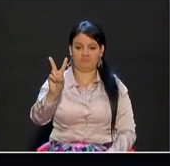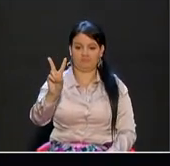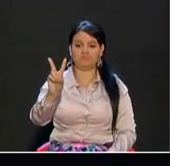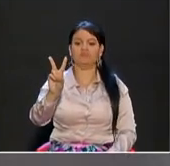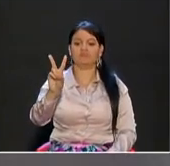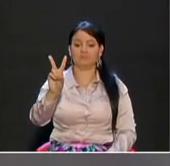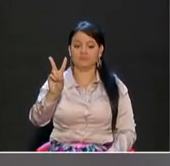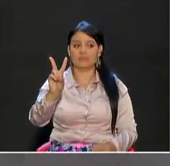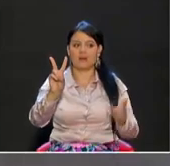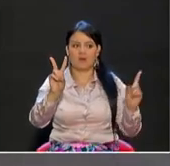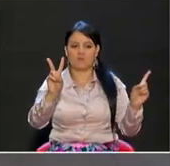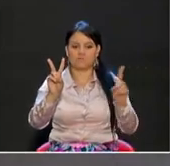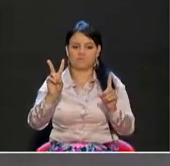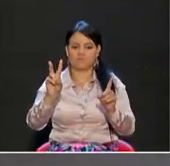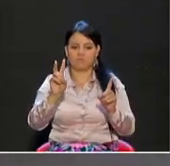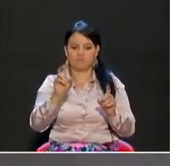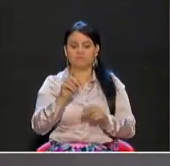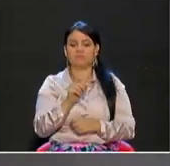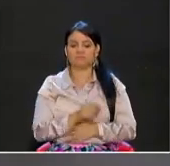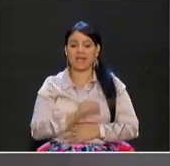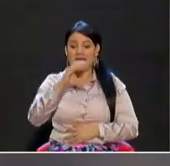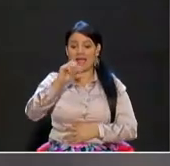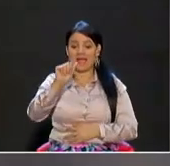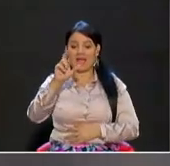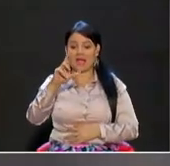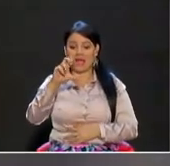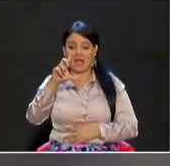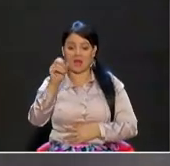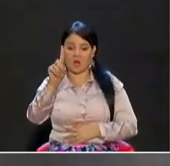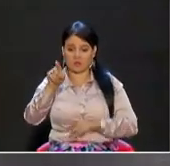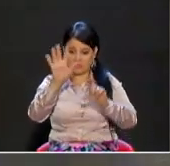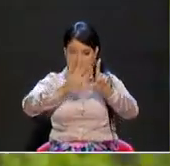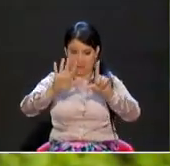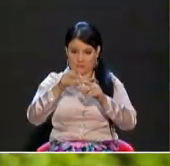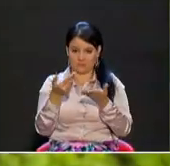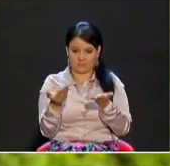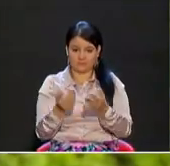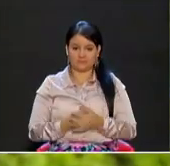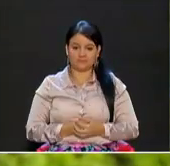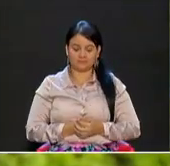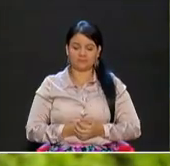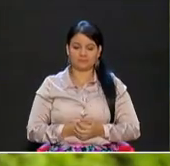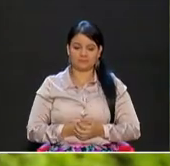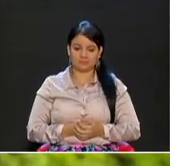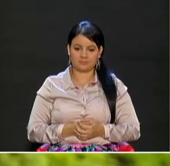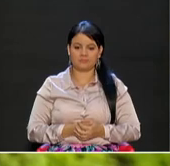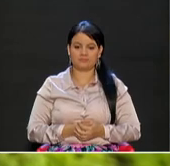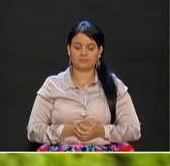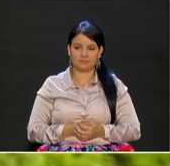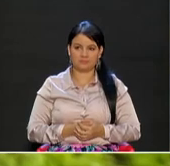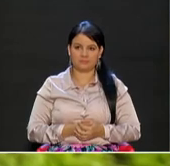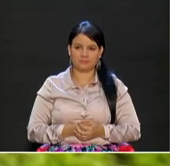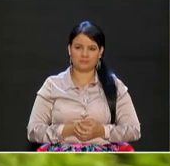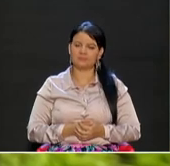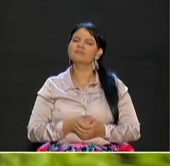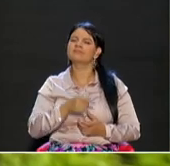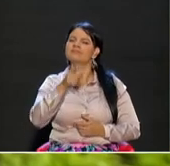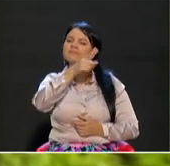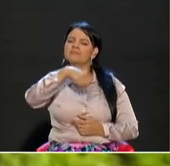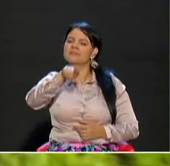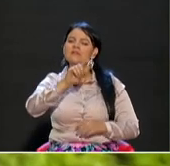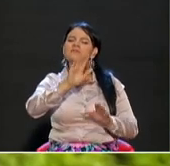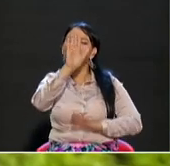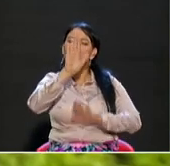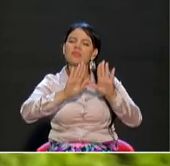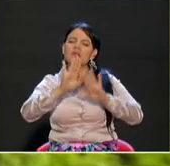es la pregunta de carlos alberto con sabes señores candidatos para la gobernación de